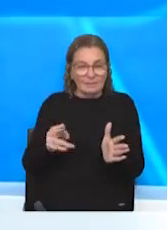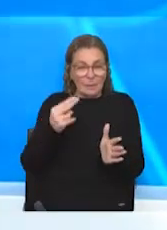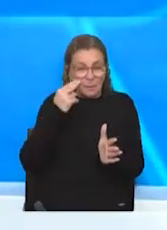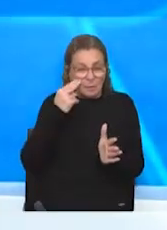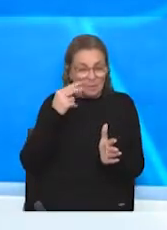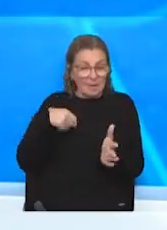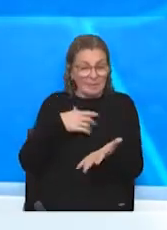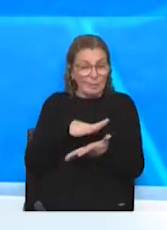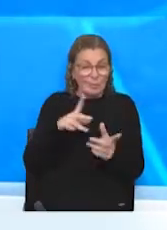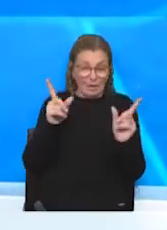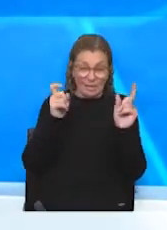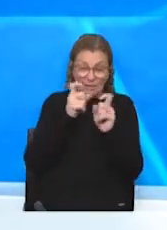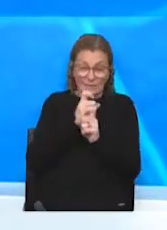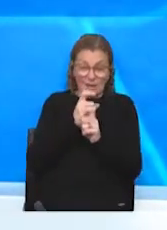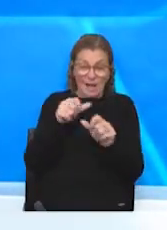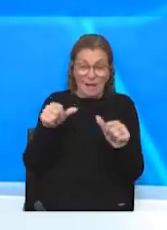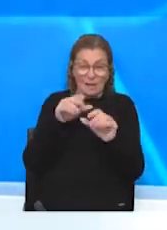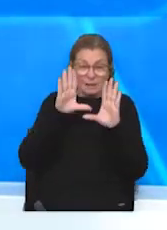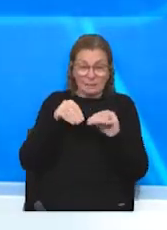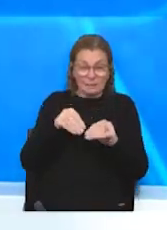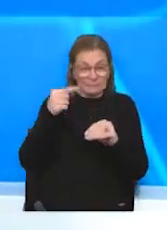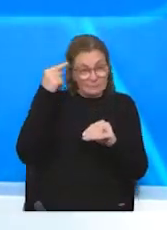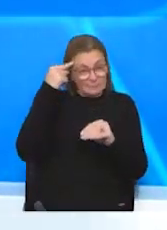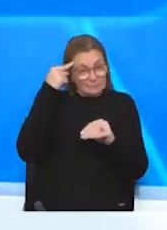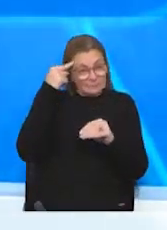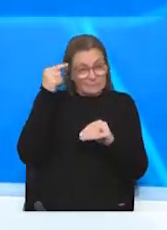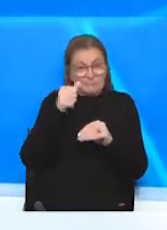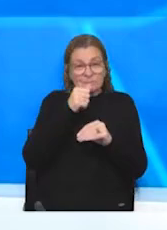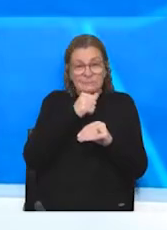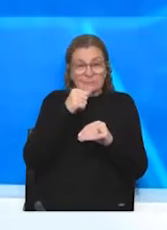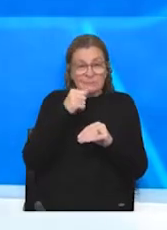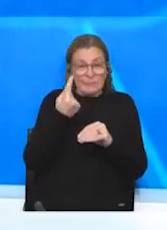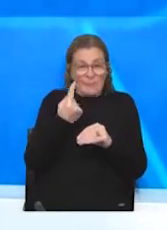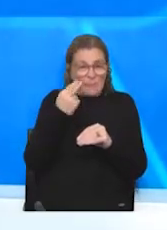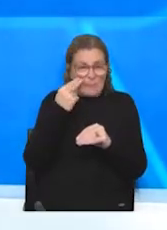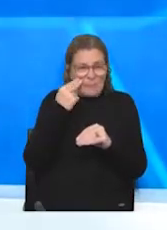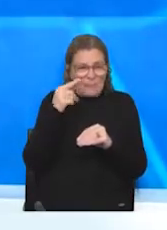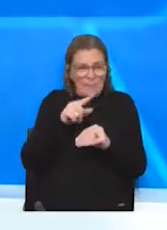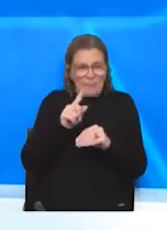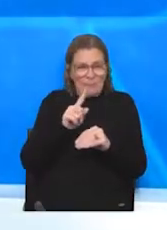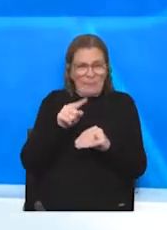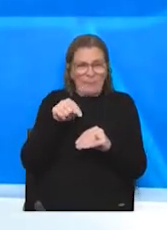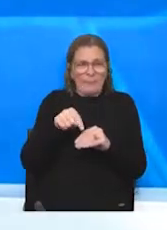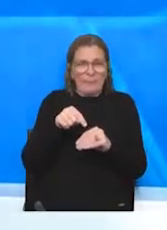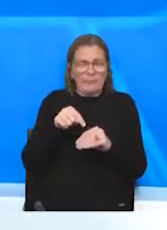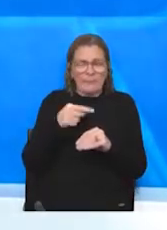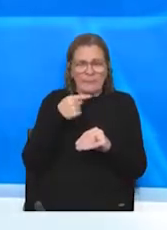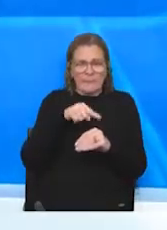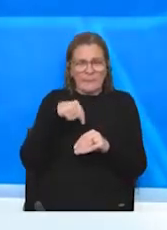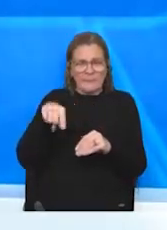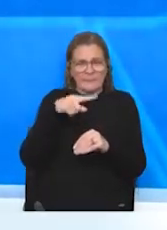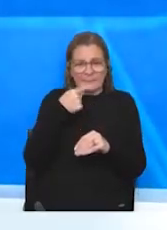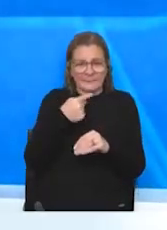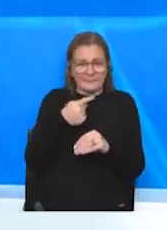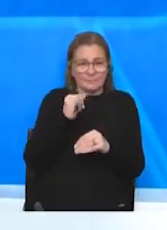situaciones irregulares hacer todo eso y pensar que solucionamos un problema a largo plazo no es así la cosa y nosotros dijimos desde un